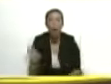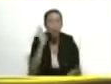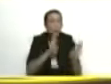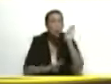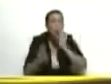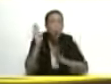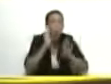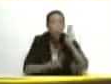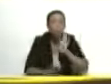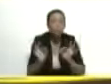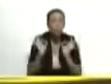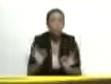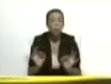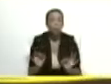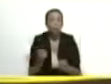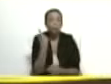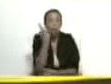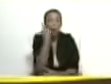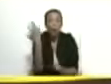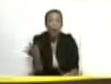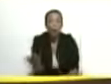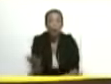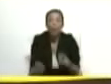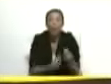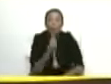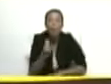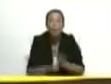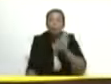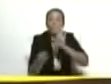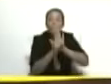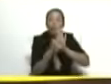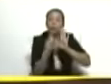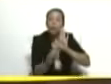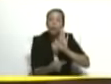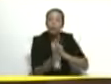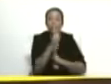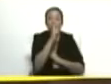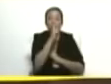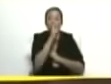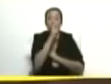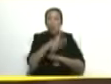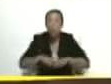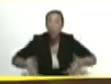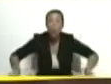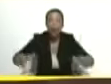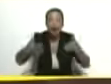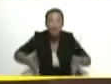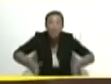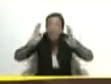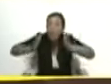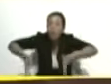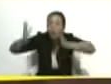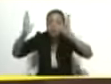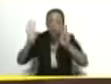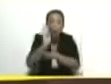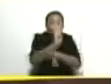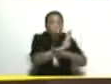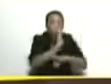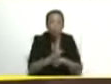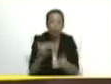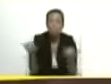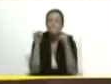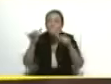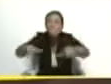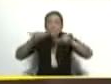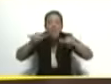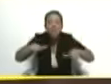Pero uno pudiera decir eso es lo menos, aunque simbólico. Los espacios físicos que tenían que cuidar, los